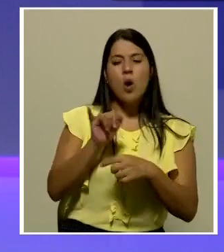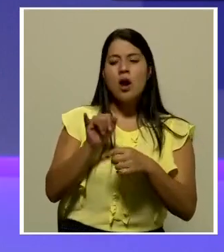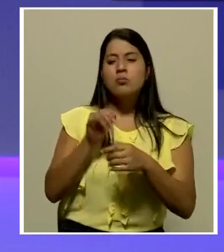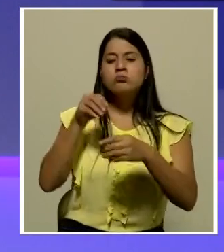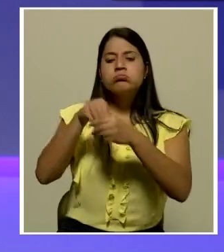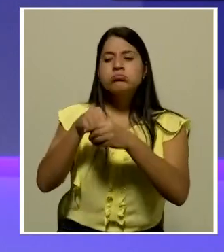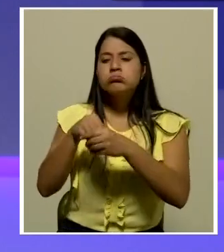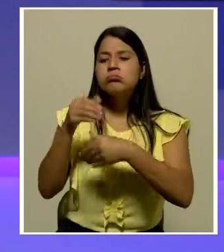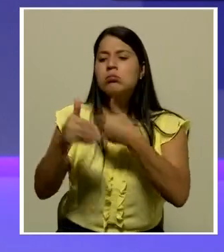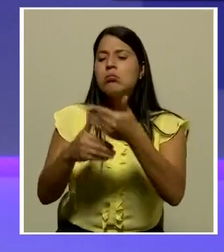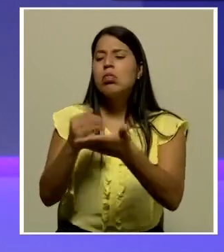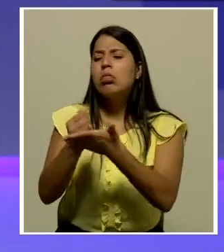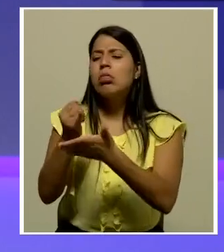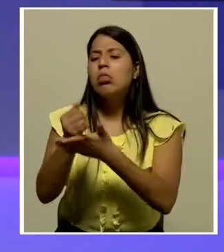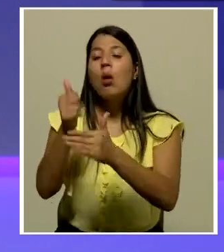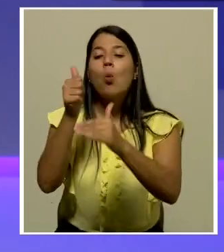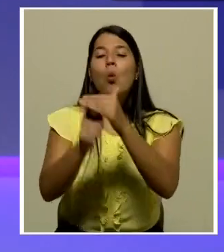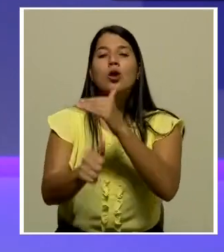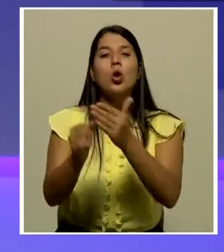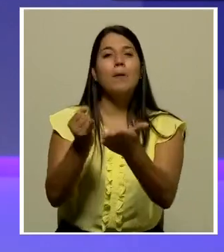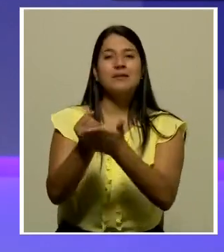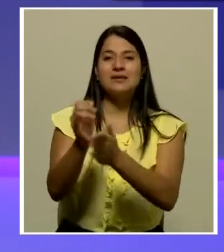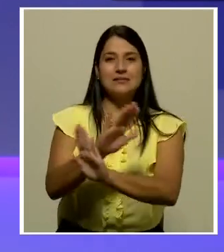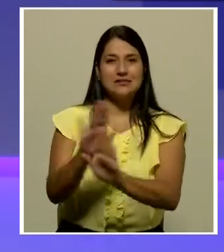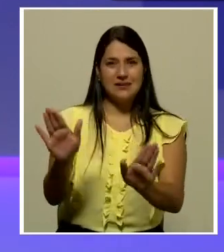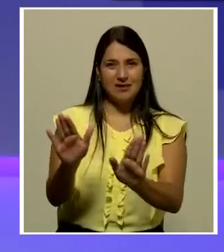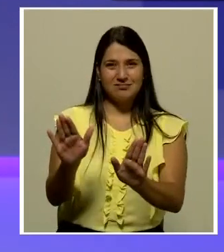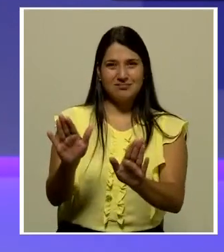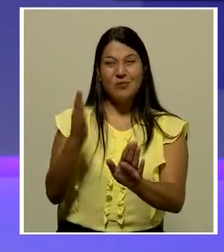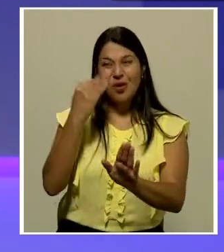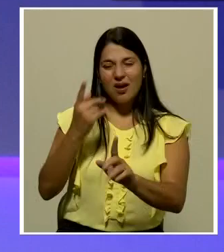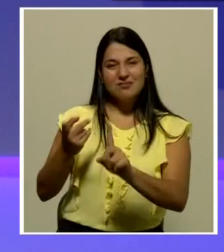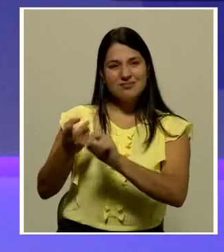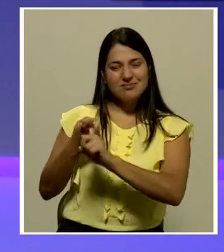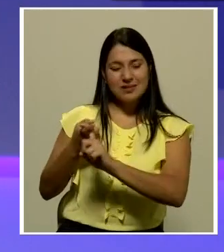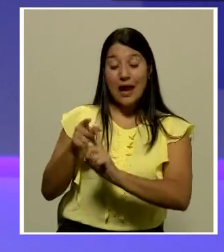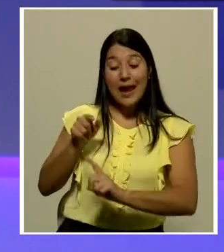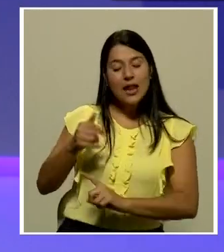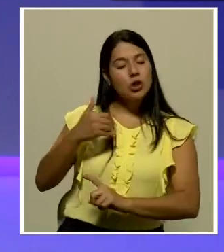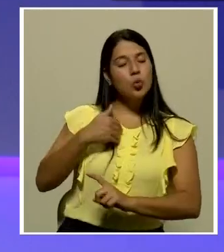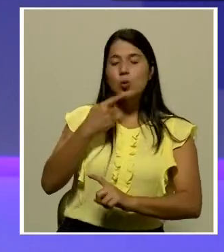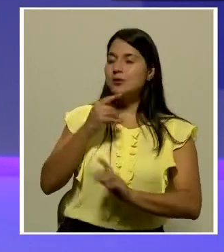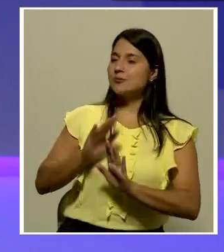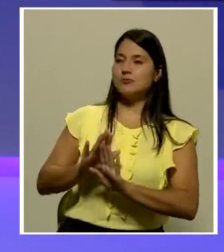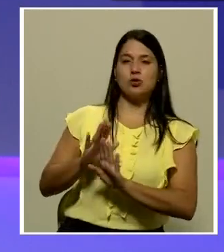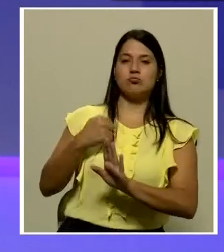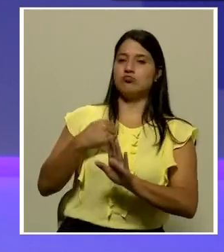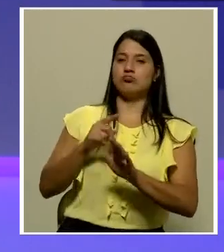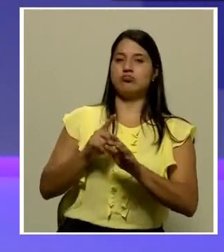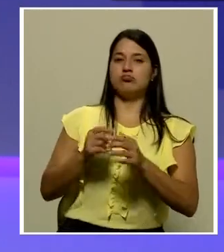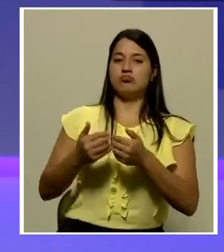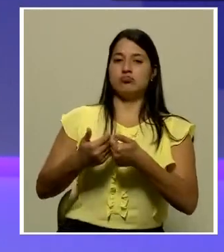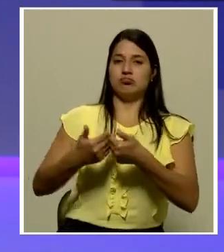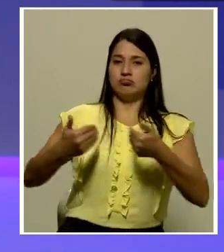yo recuerdo que a mí el don Jorge Chavarría, siendo fiscal general, me dijo que Celso Gamboa era su amigo. Pero